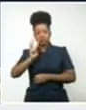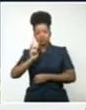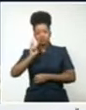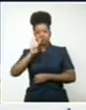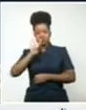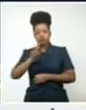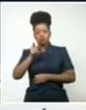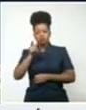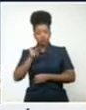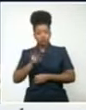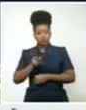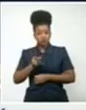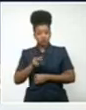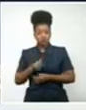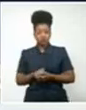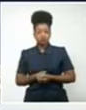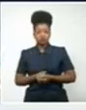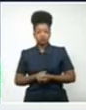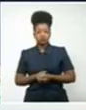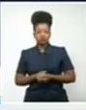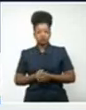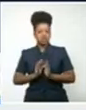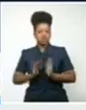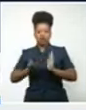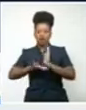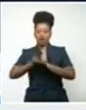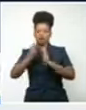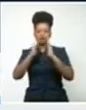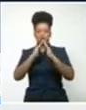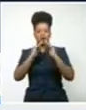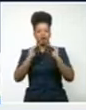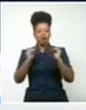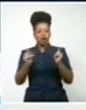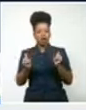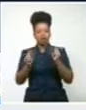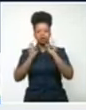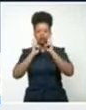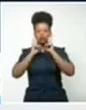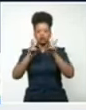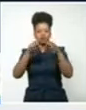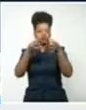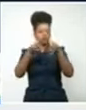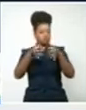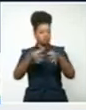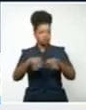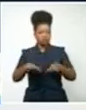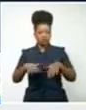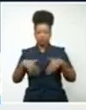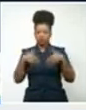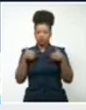pacientes que se han recuperado, que están incorporados a su vida, el